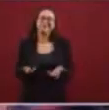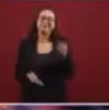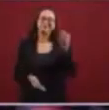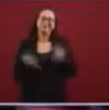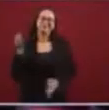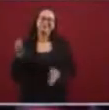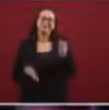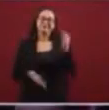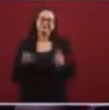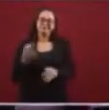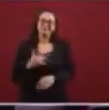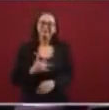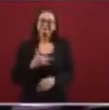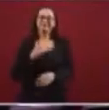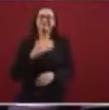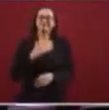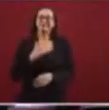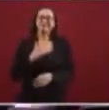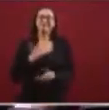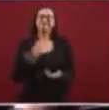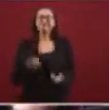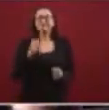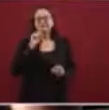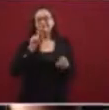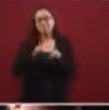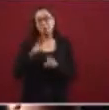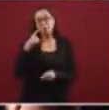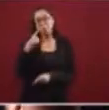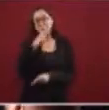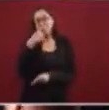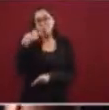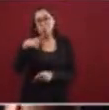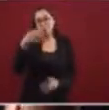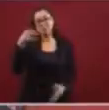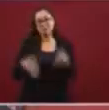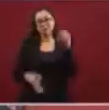si lo considera también, porque es a criterio del juez,